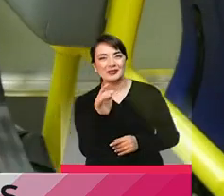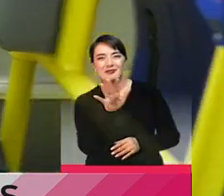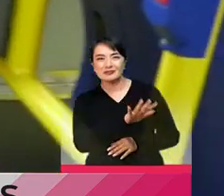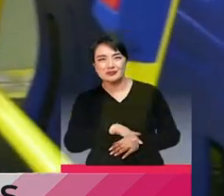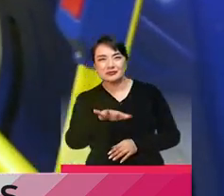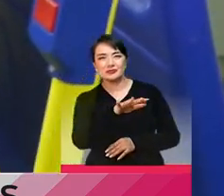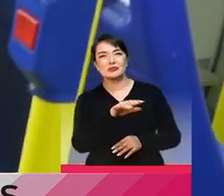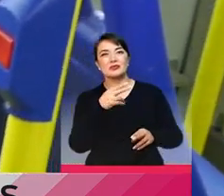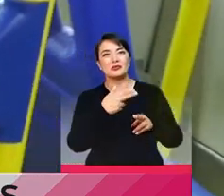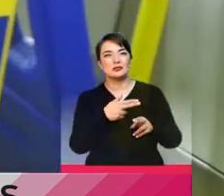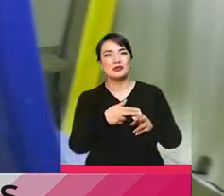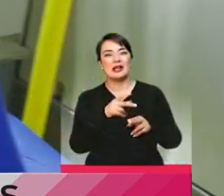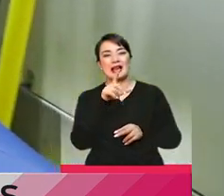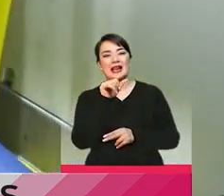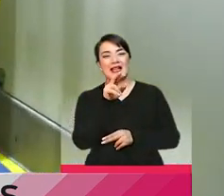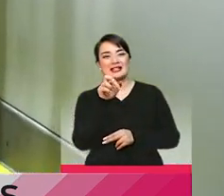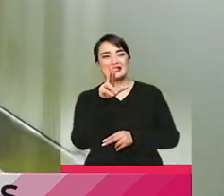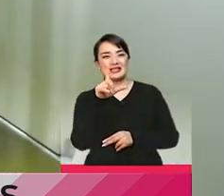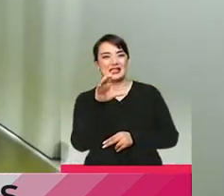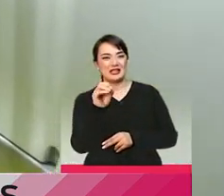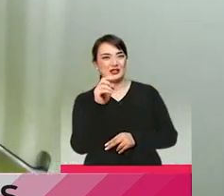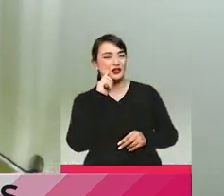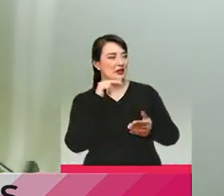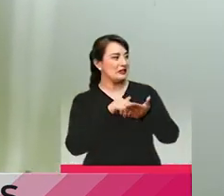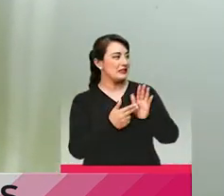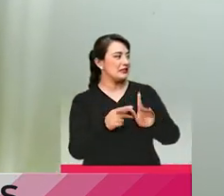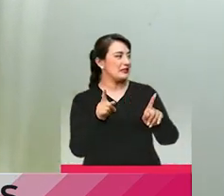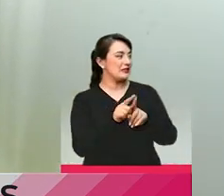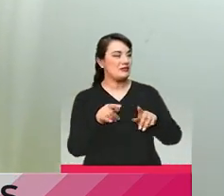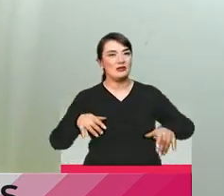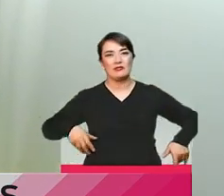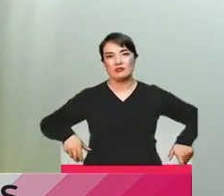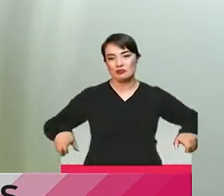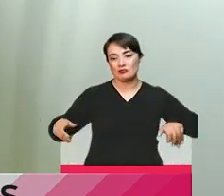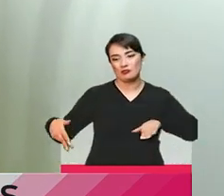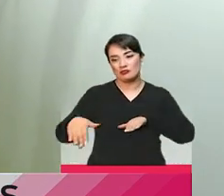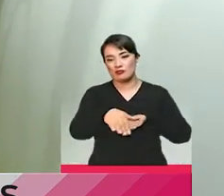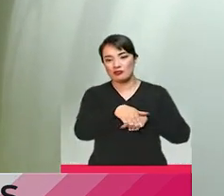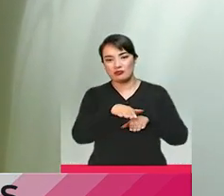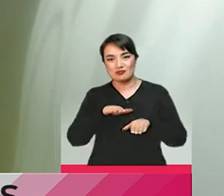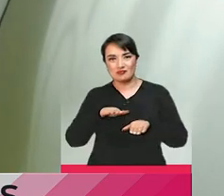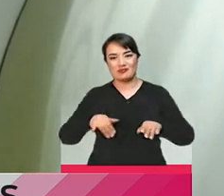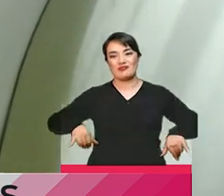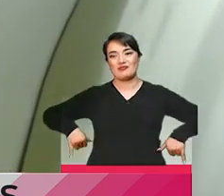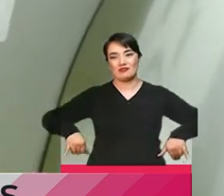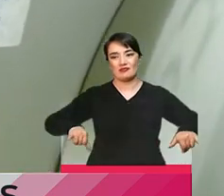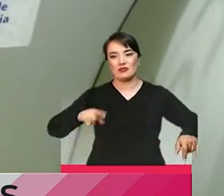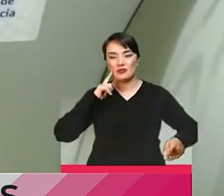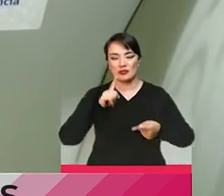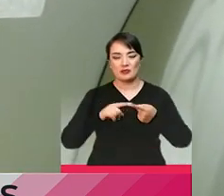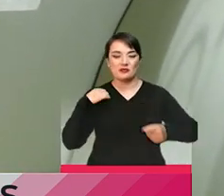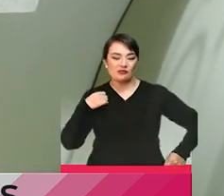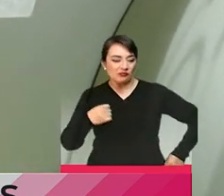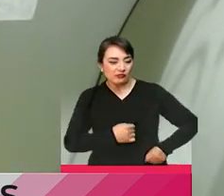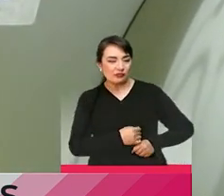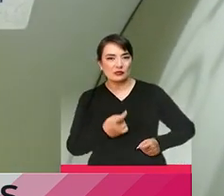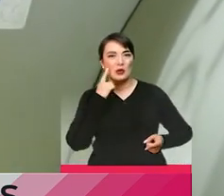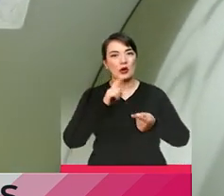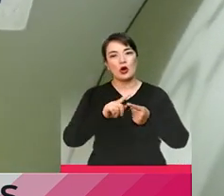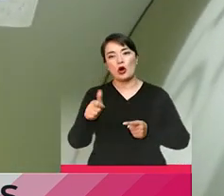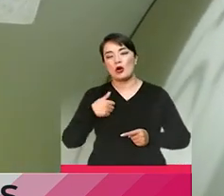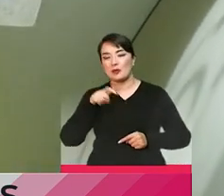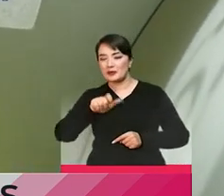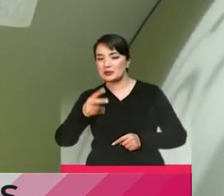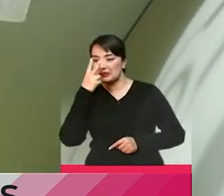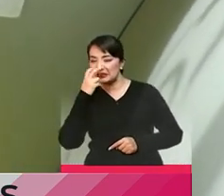llamados lazarillos, los perros que precisamente acompañan a las personas en condición de discapacidad visual. También se